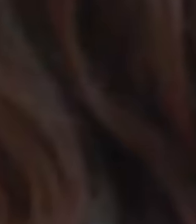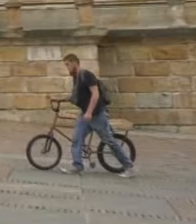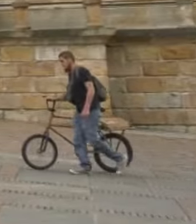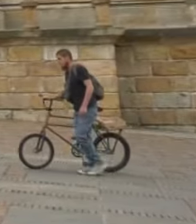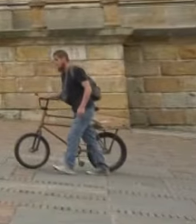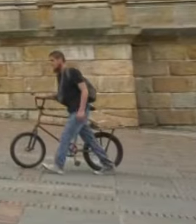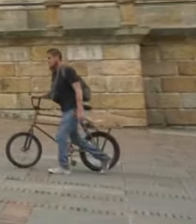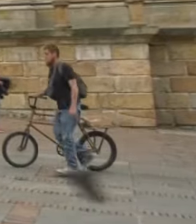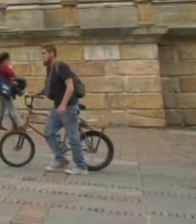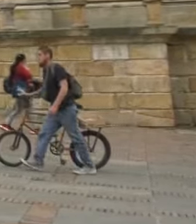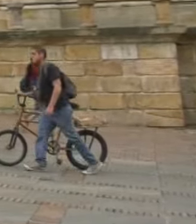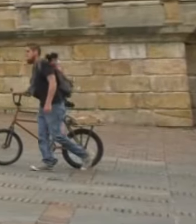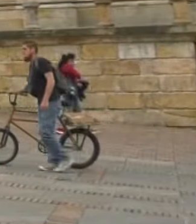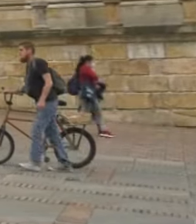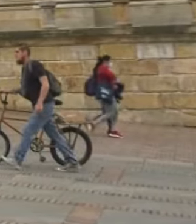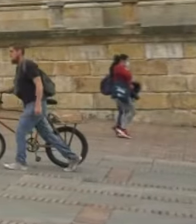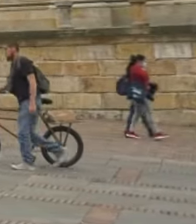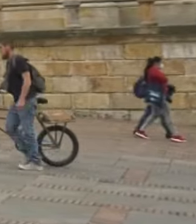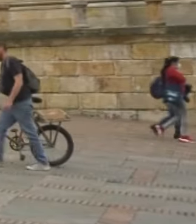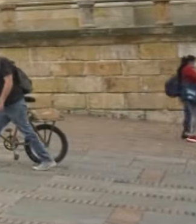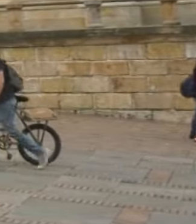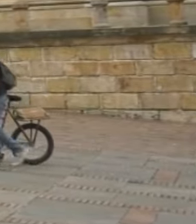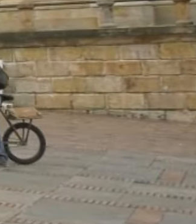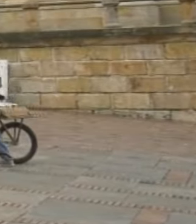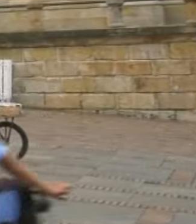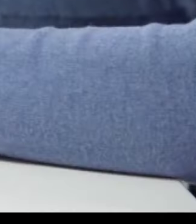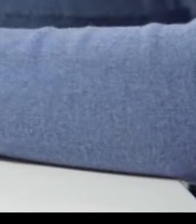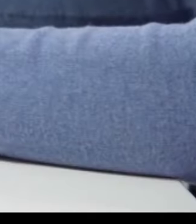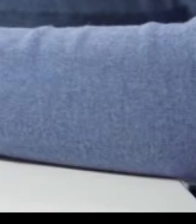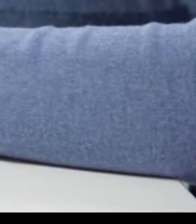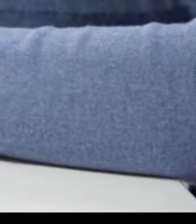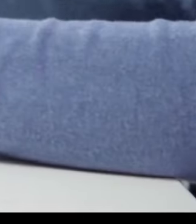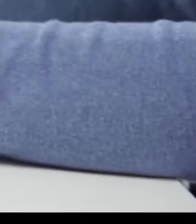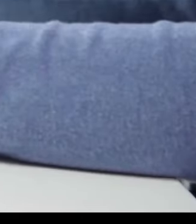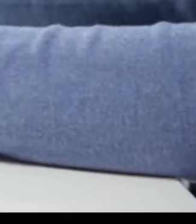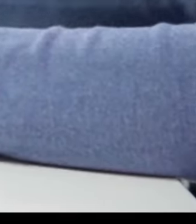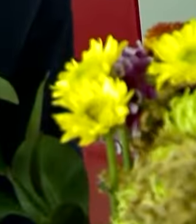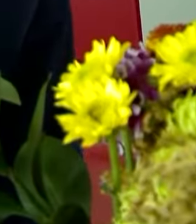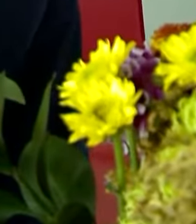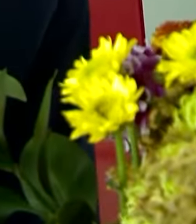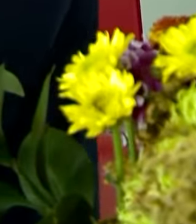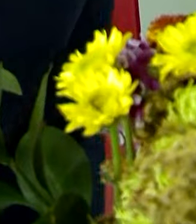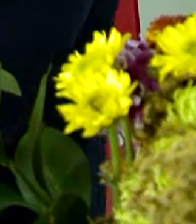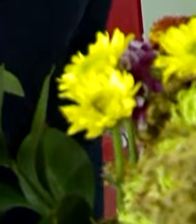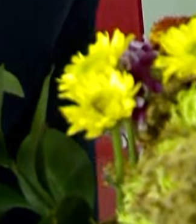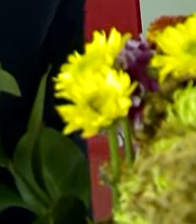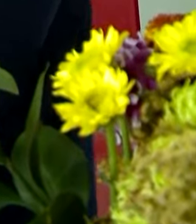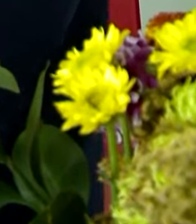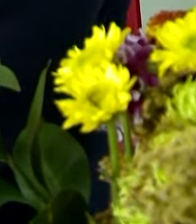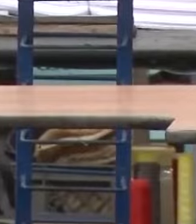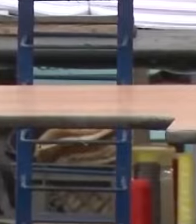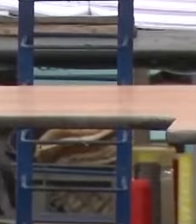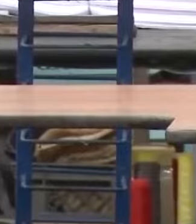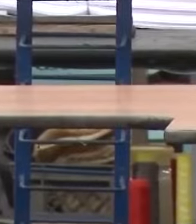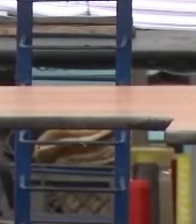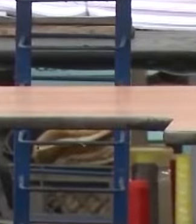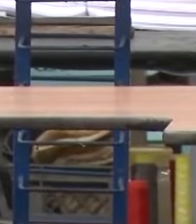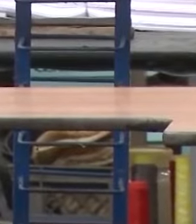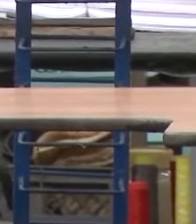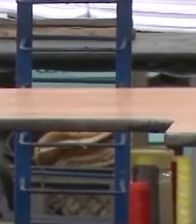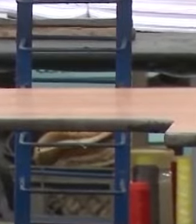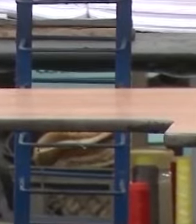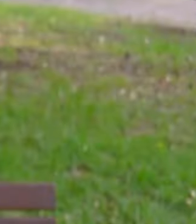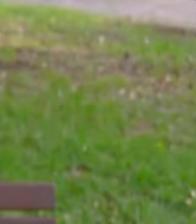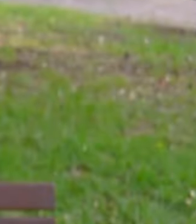buscan crear una ley que sancione y prevenga cualquier tipo de violencia en entornos laborales. Una iniciativa que también cuenta con un enfoque de